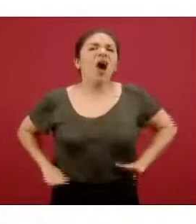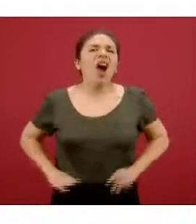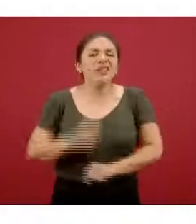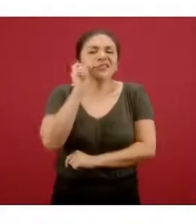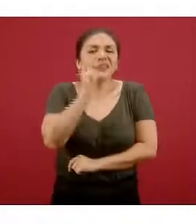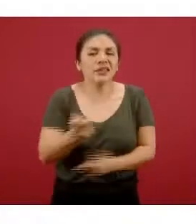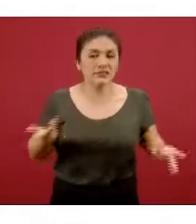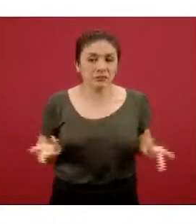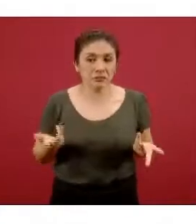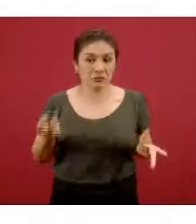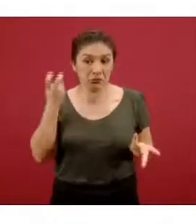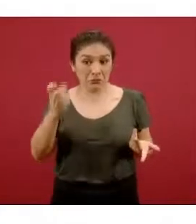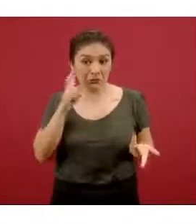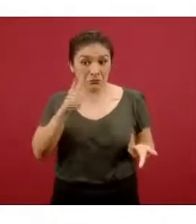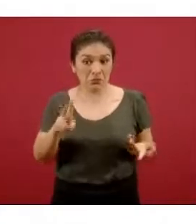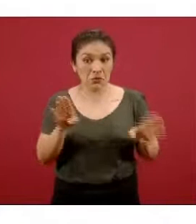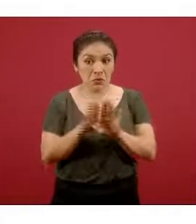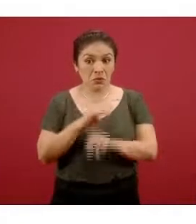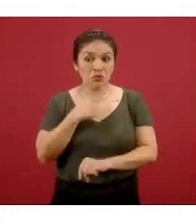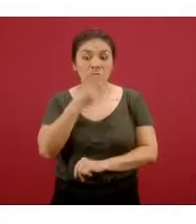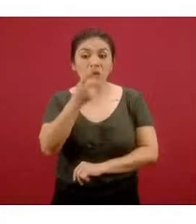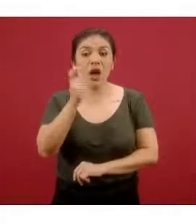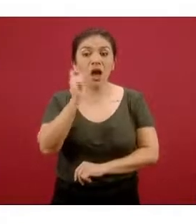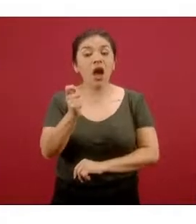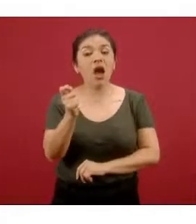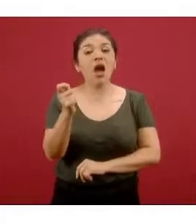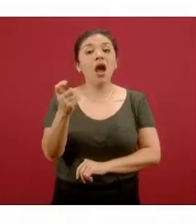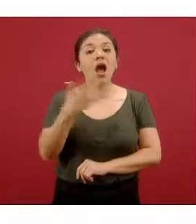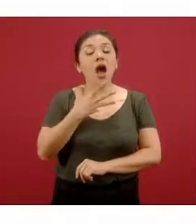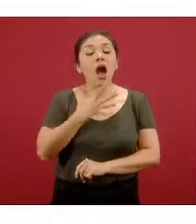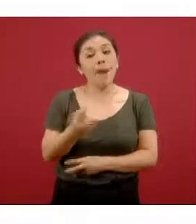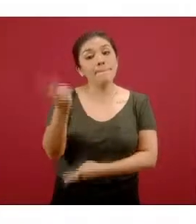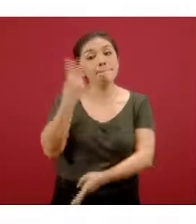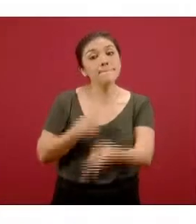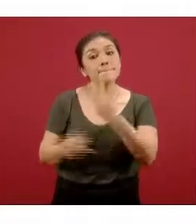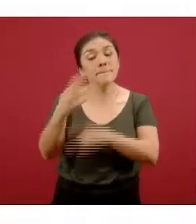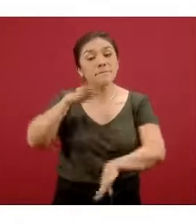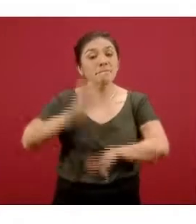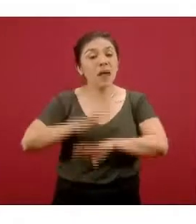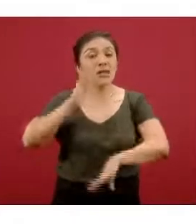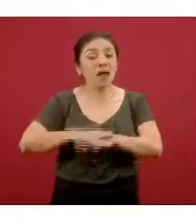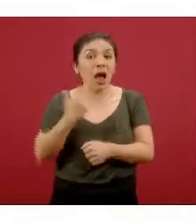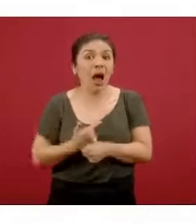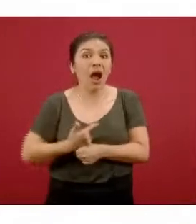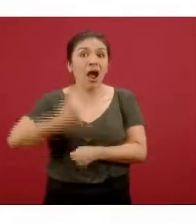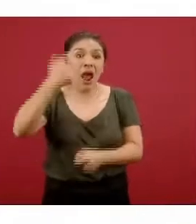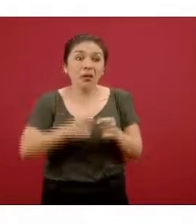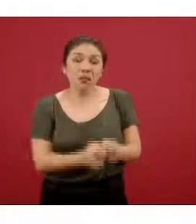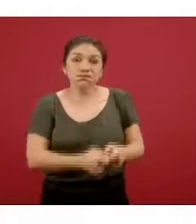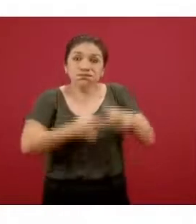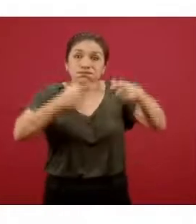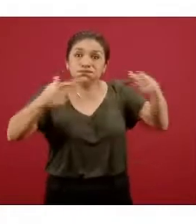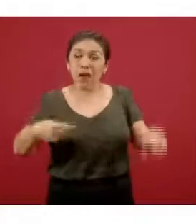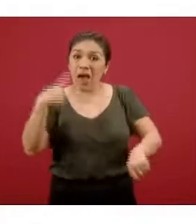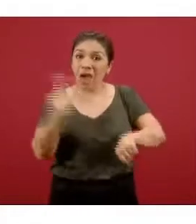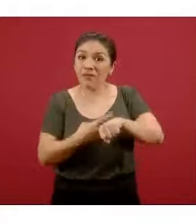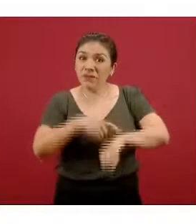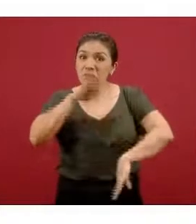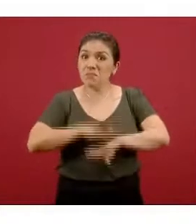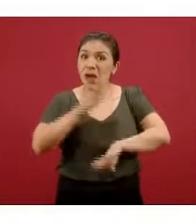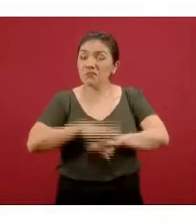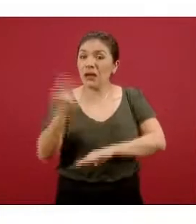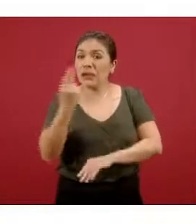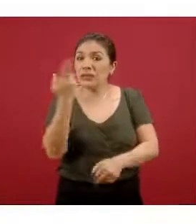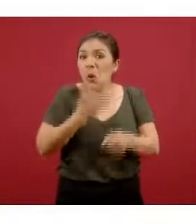local, ya que, como lo hemos dicho, la generación de casos graves o el incremento de la